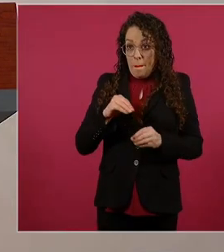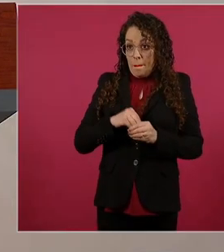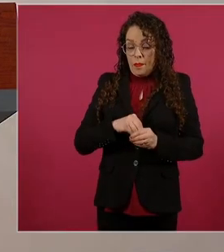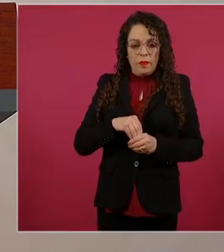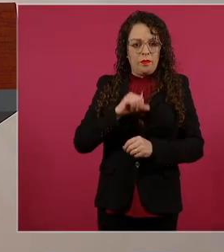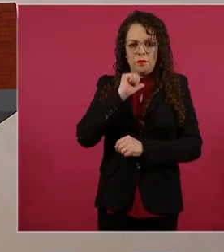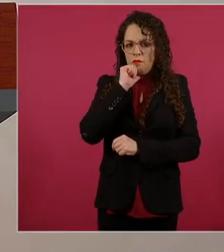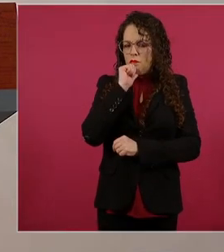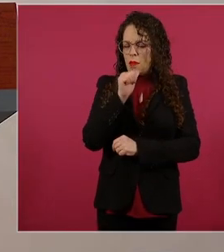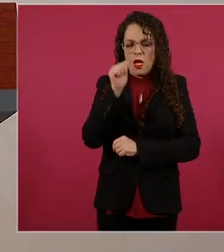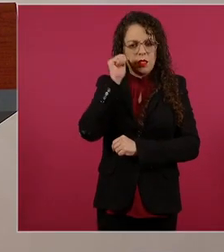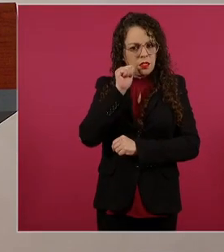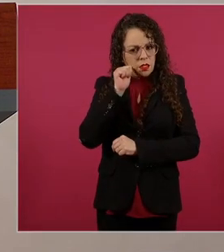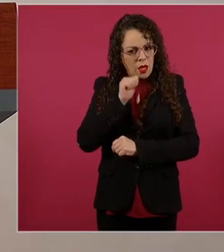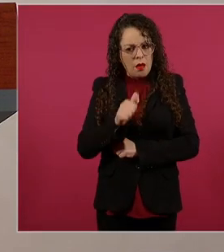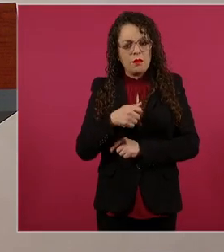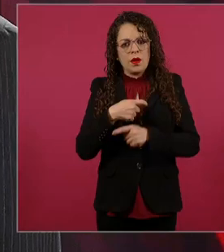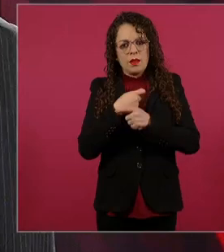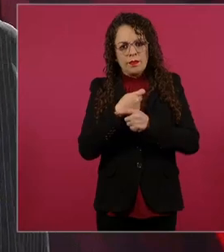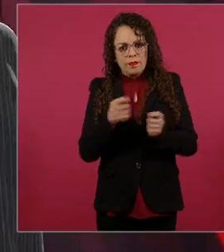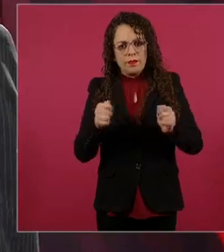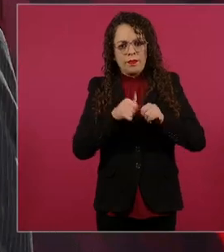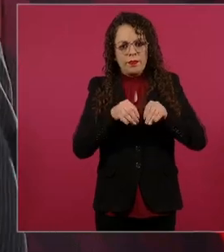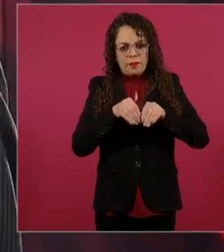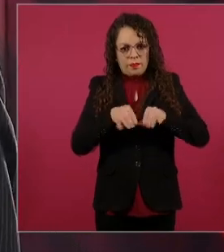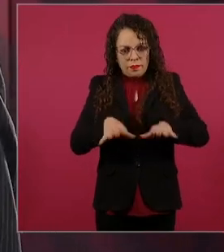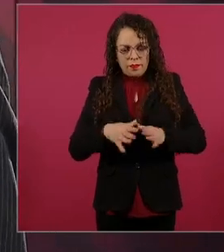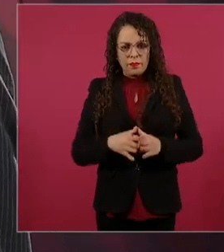se dejaron de hacer elecciones